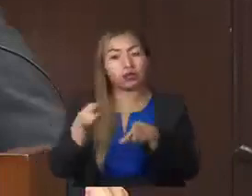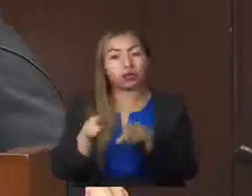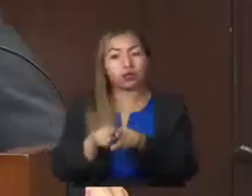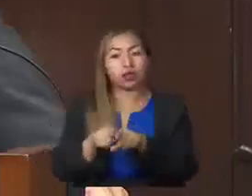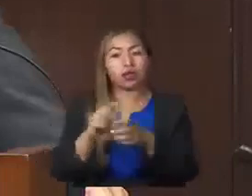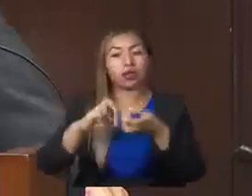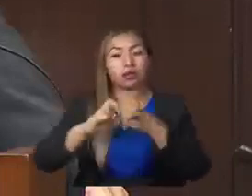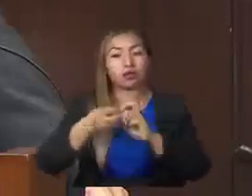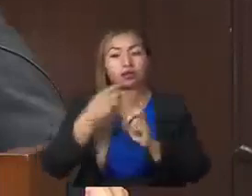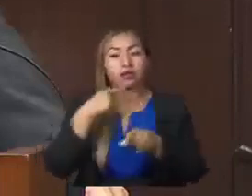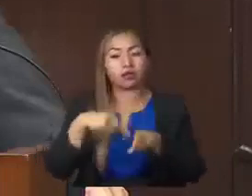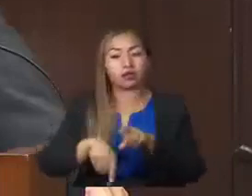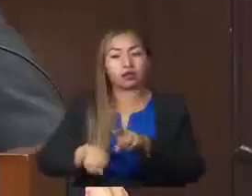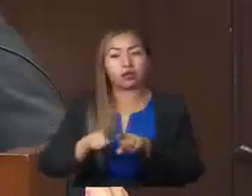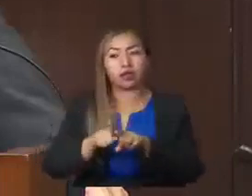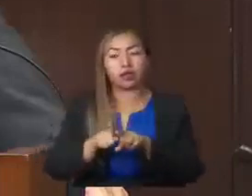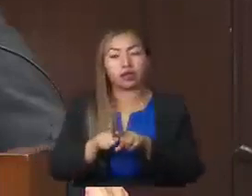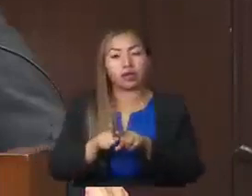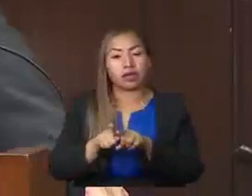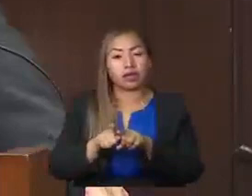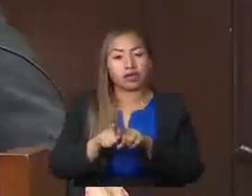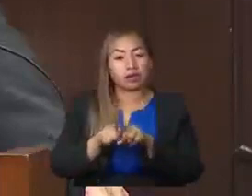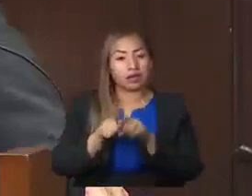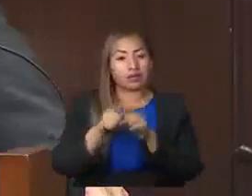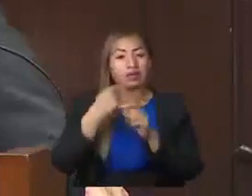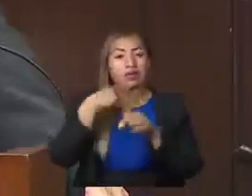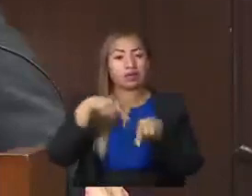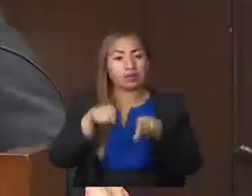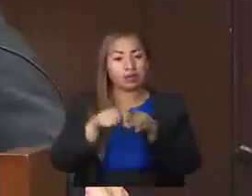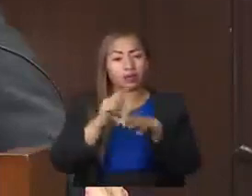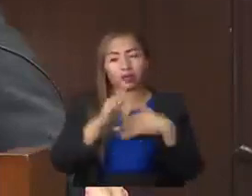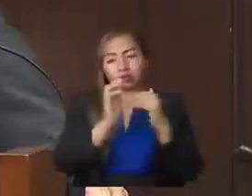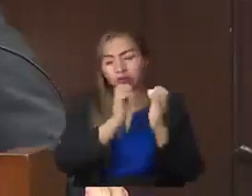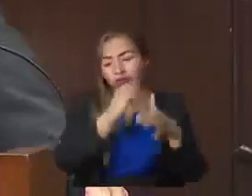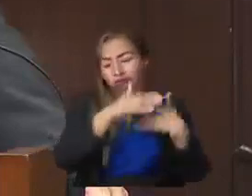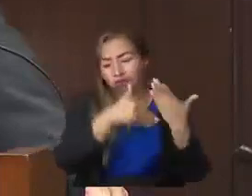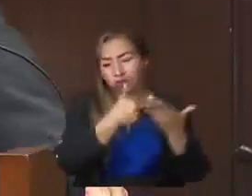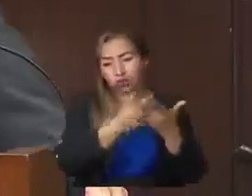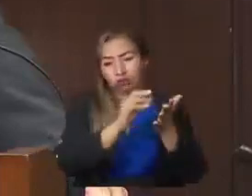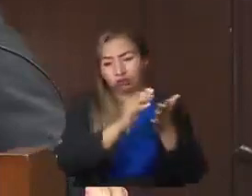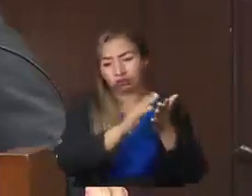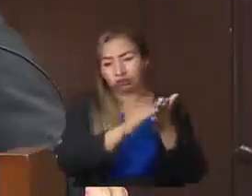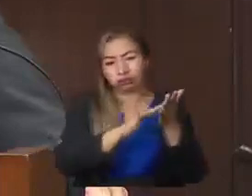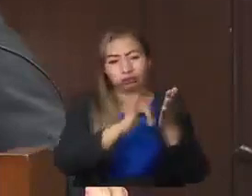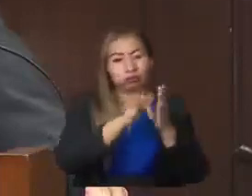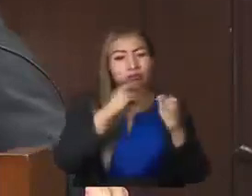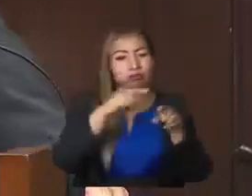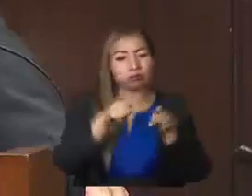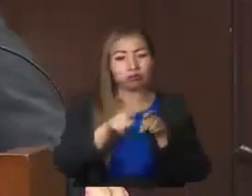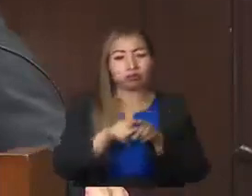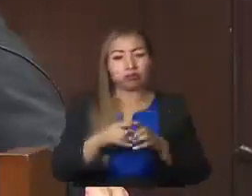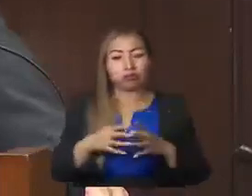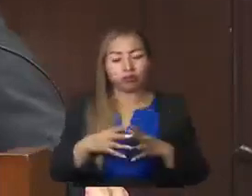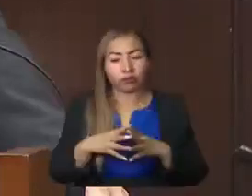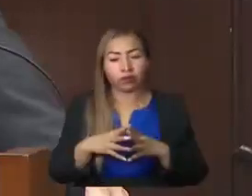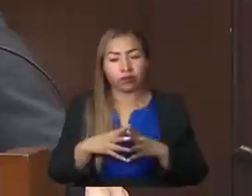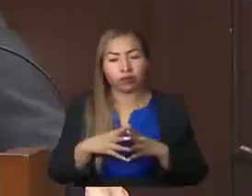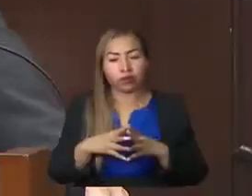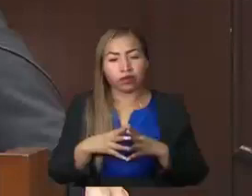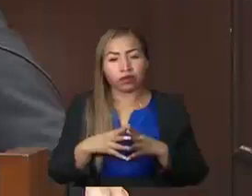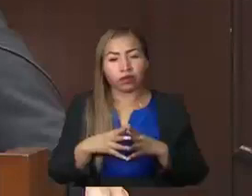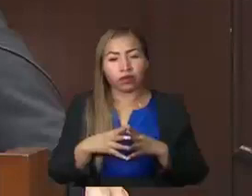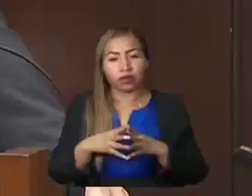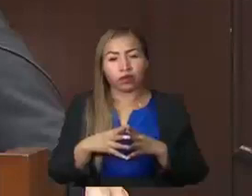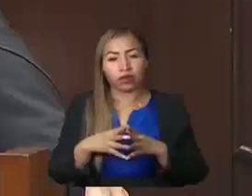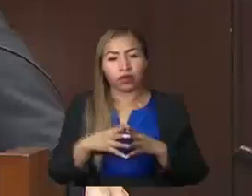problema de la seguridad social con respecto al programa de invalidez, vejez y muerte, que